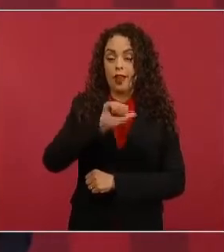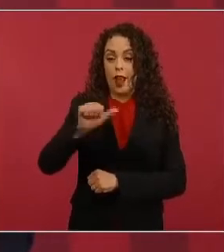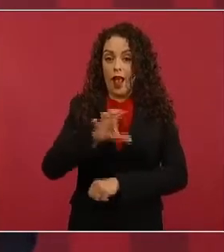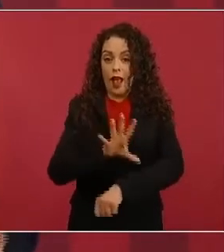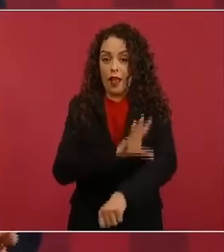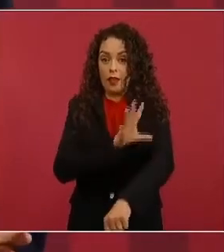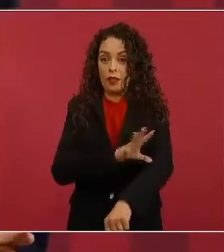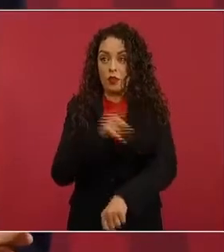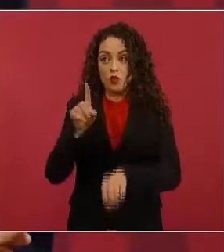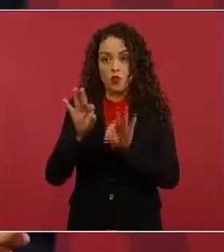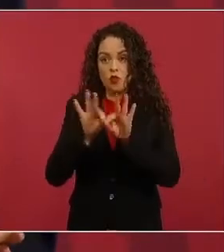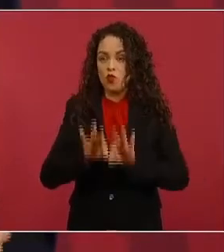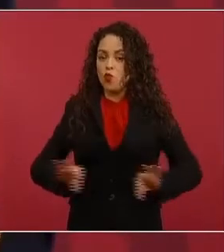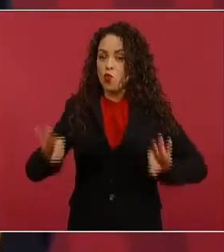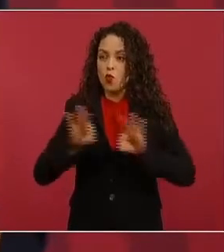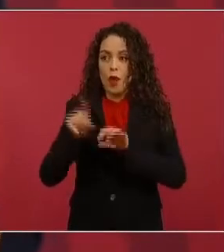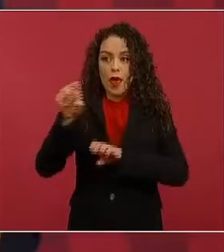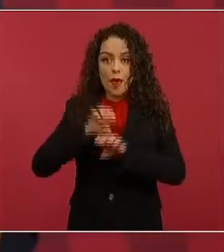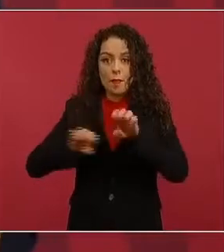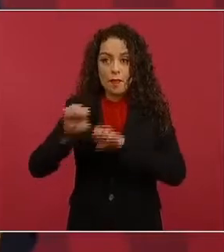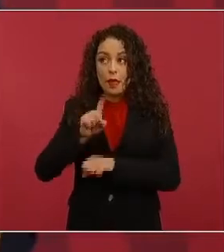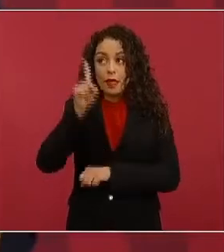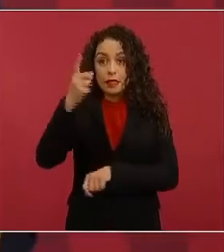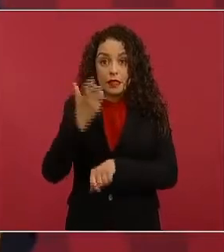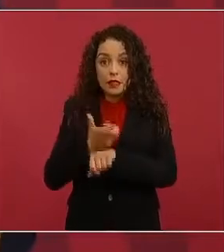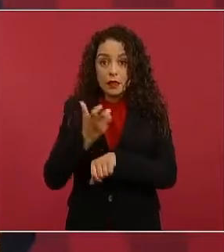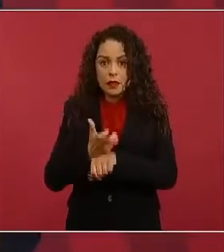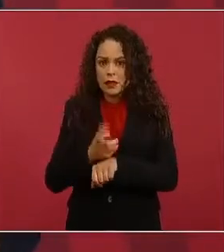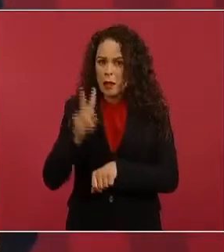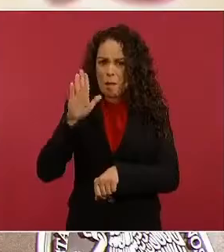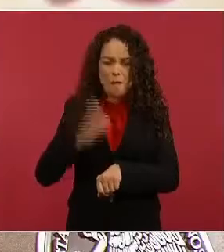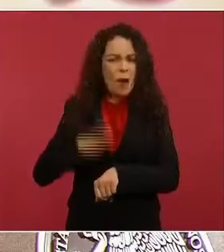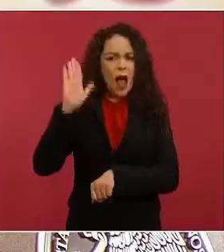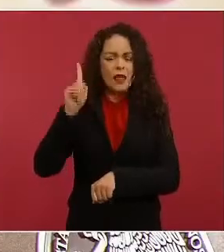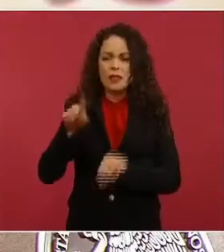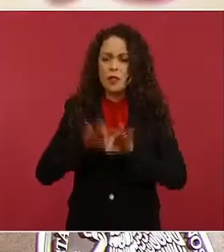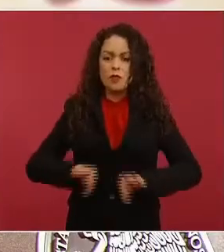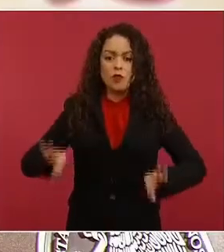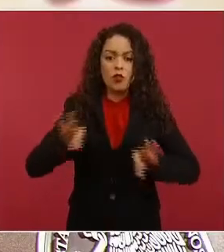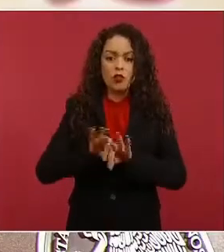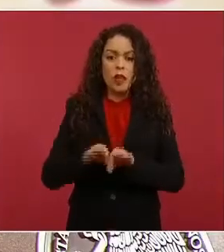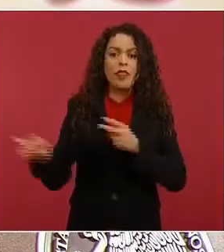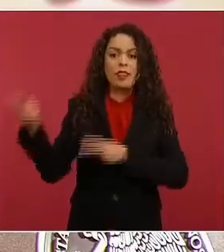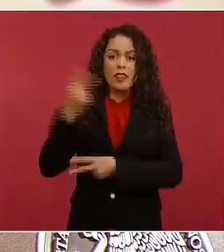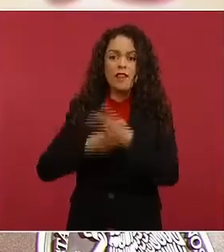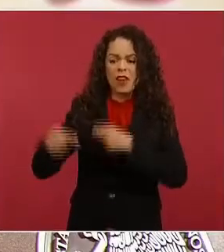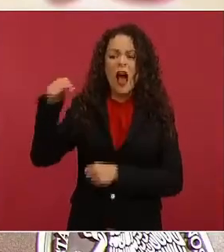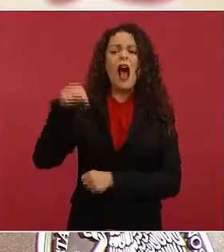energético más importante de Estados Unidos, vino a agradecernos